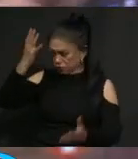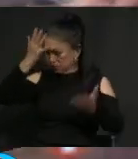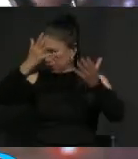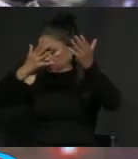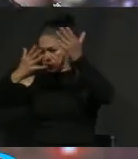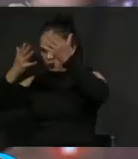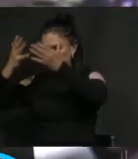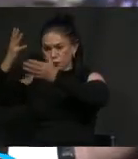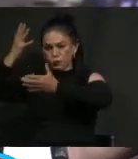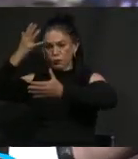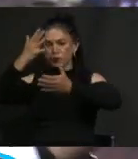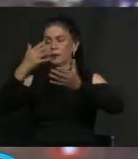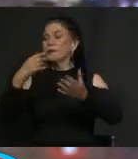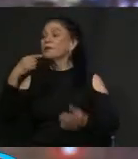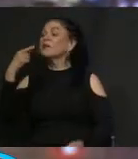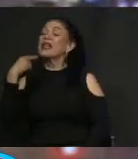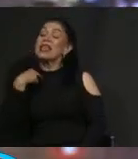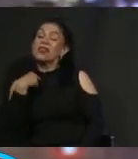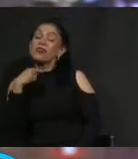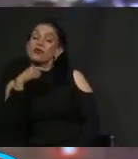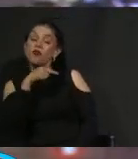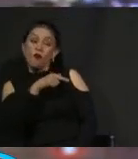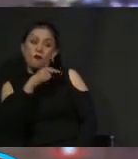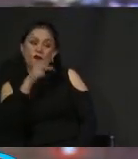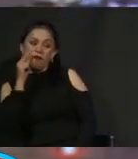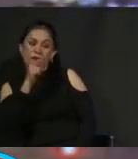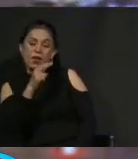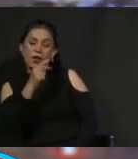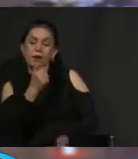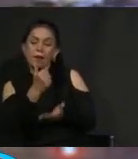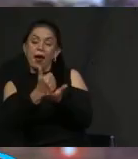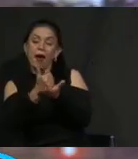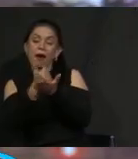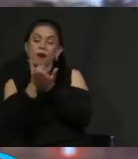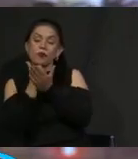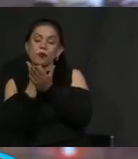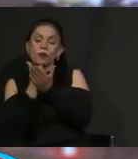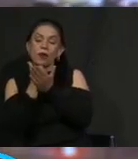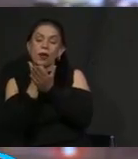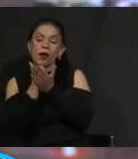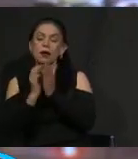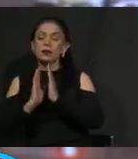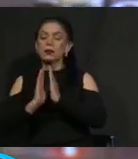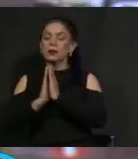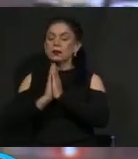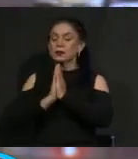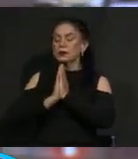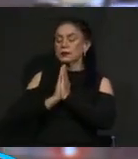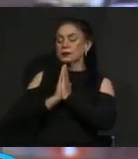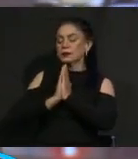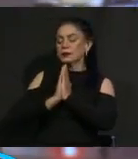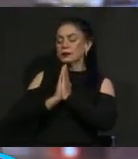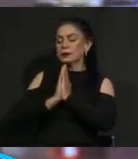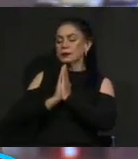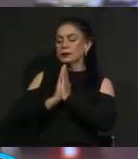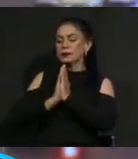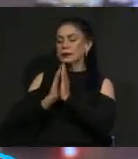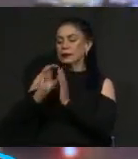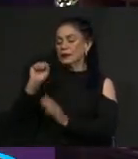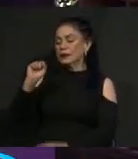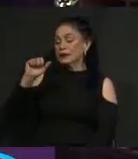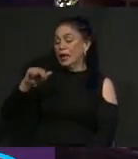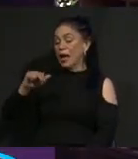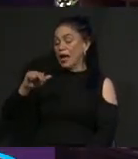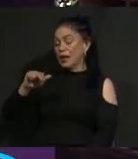San Judas Tadeo manejando y que él me iba deteniendo o sea iba así y de hecho ya traía un dolor en el